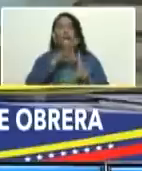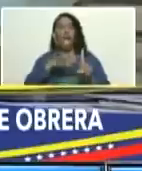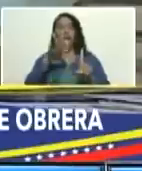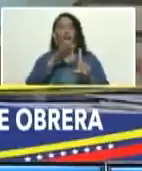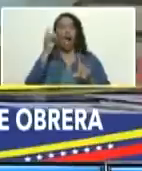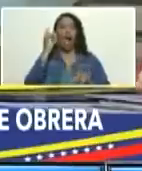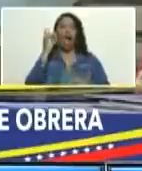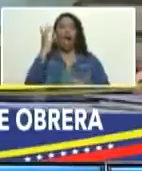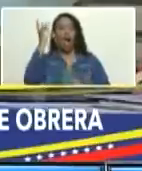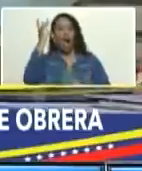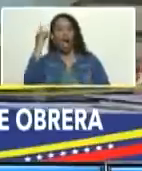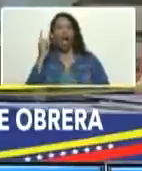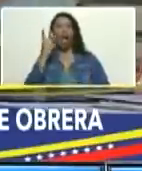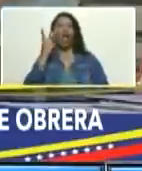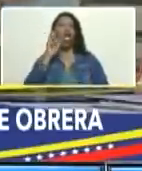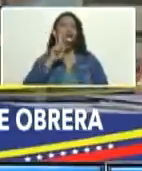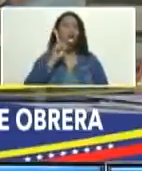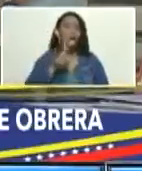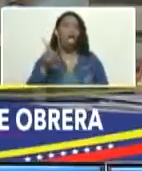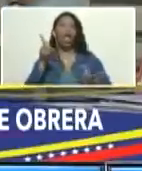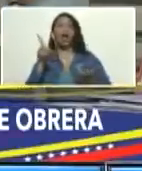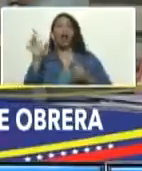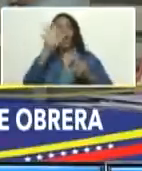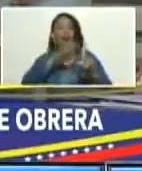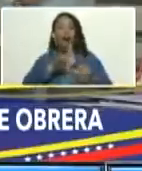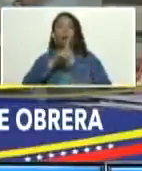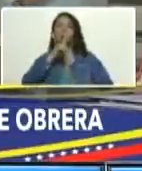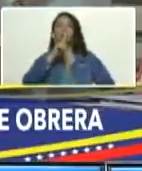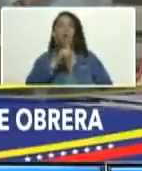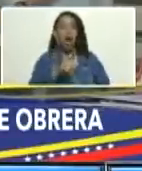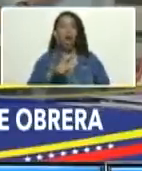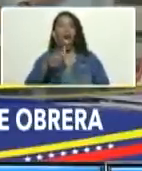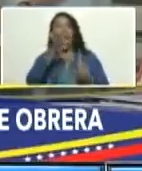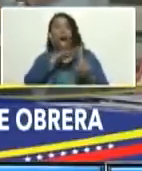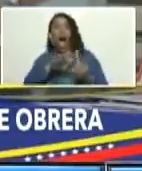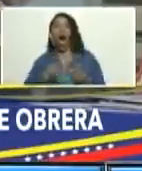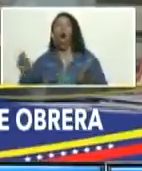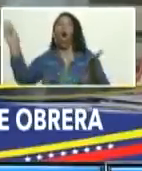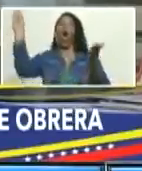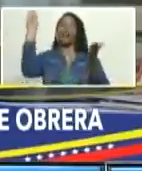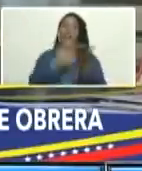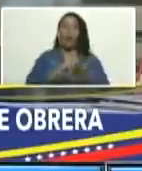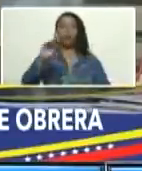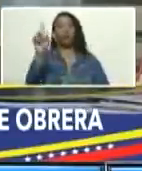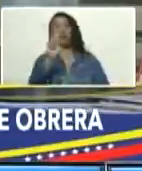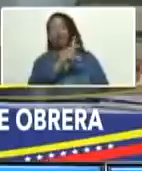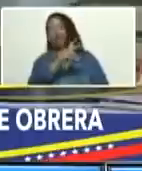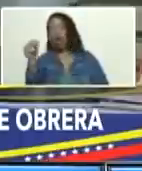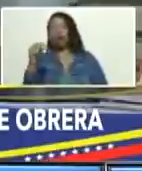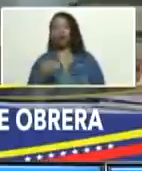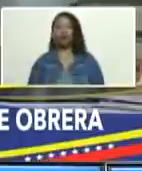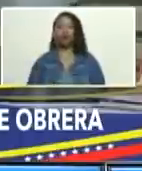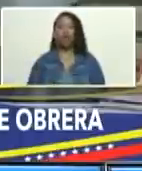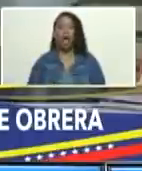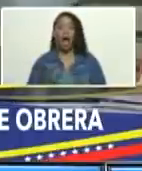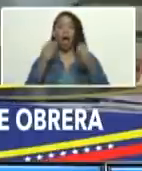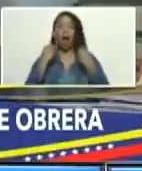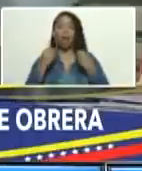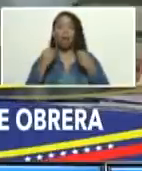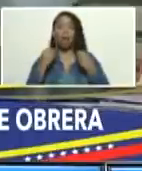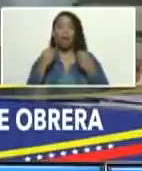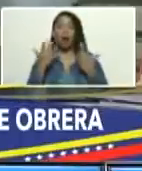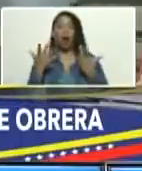con su hipocresía, con su maldad, con su perversidad, no volverán. Y para eso está aquí la clase